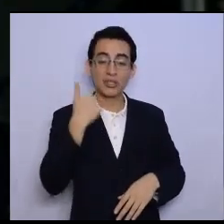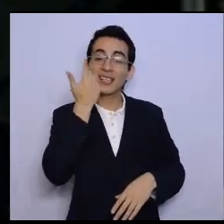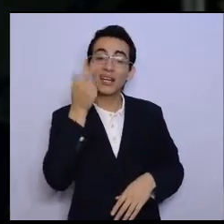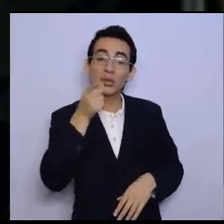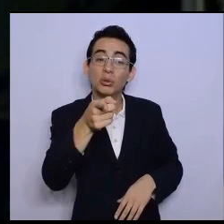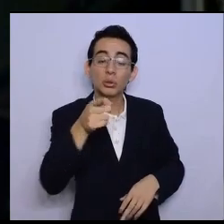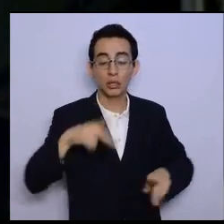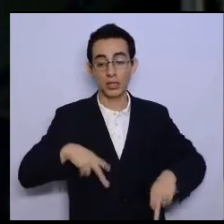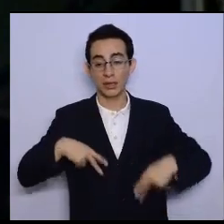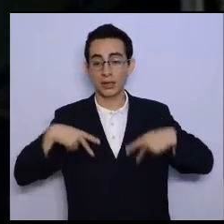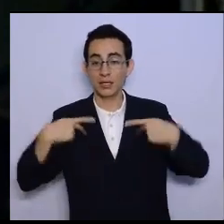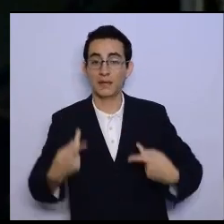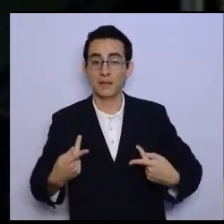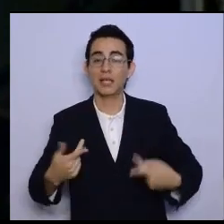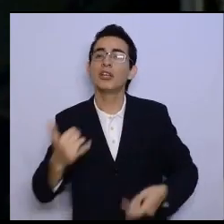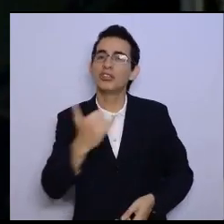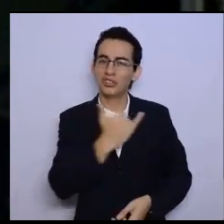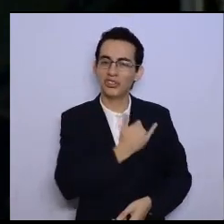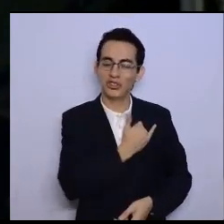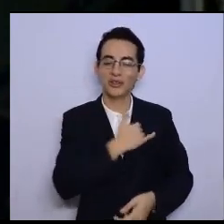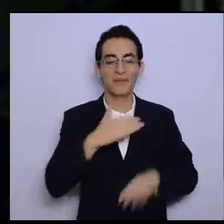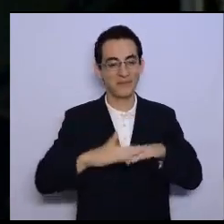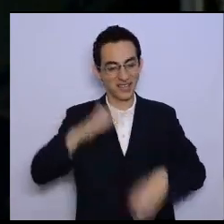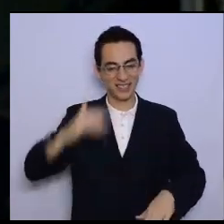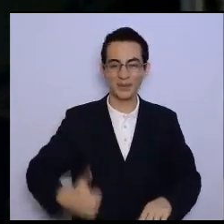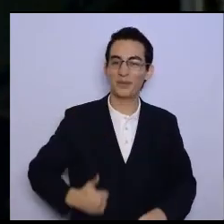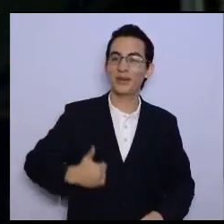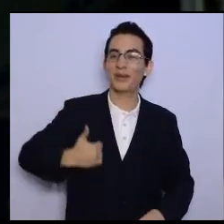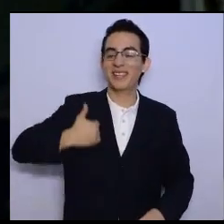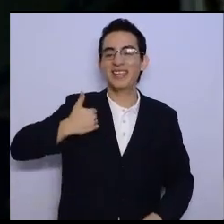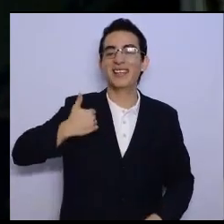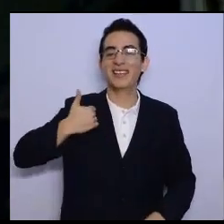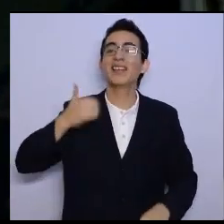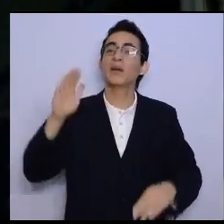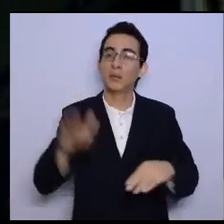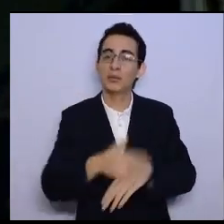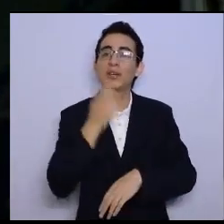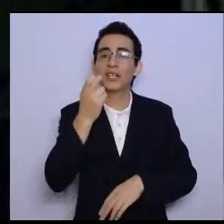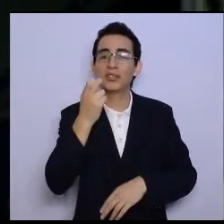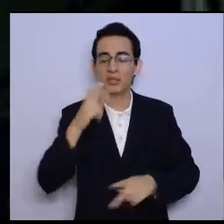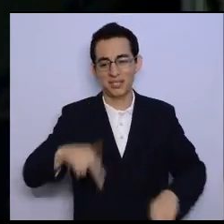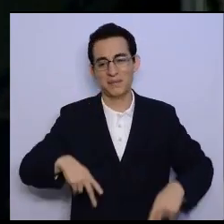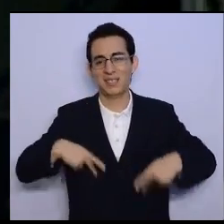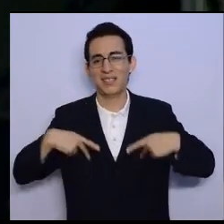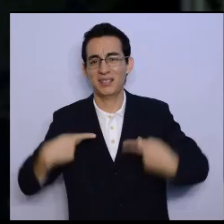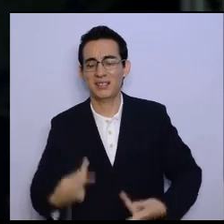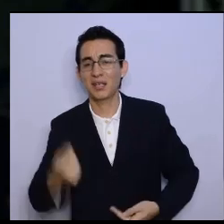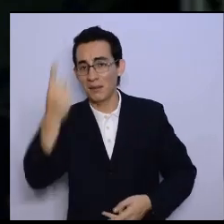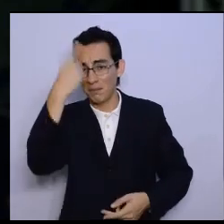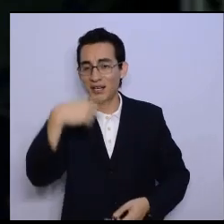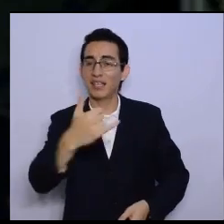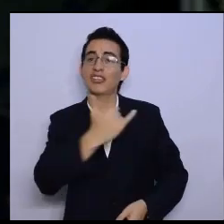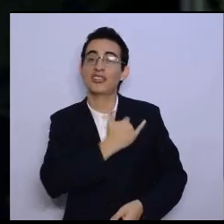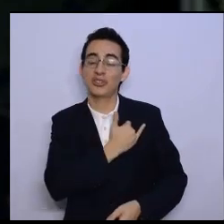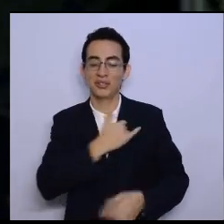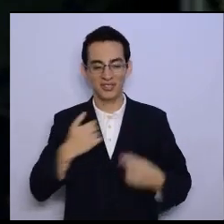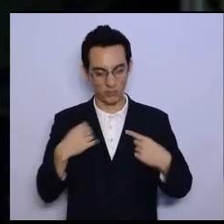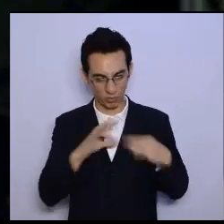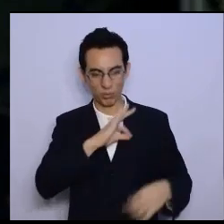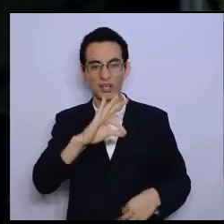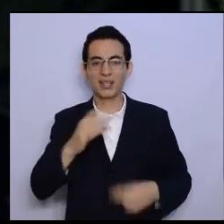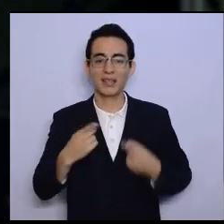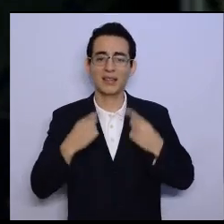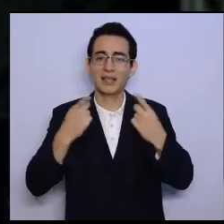por tanto, de buena gana me gloriaré más bien en mis debilidades para que repose sobre mí el poder de